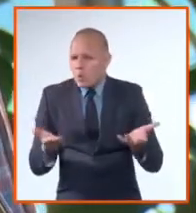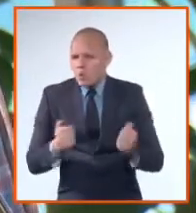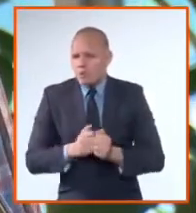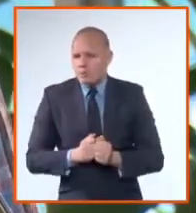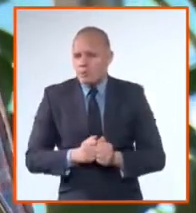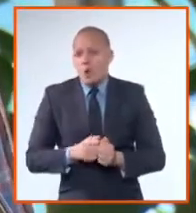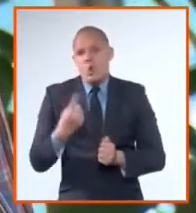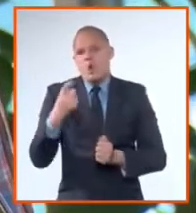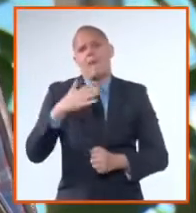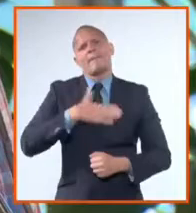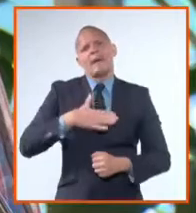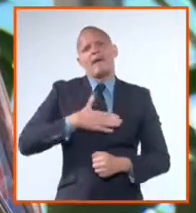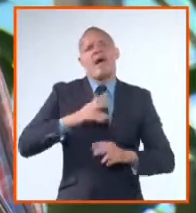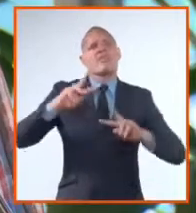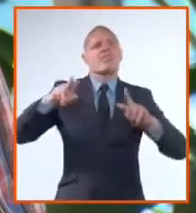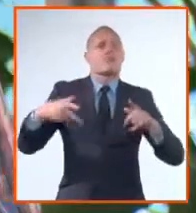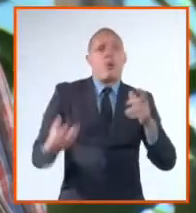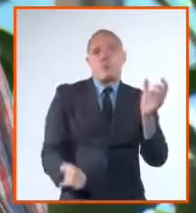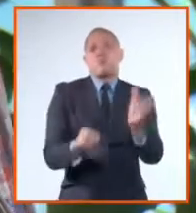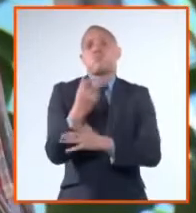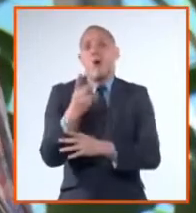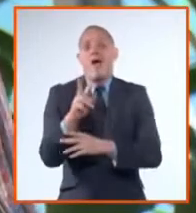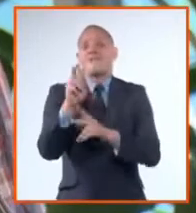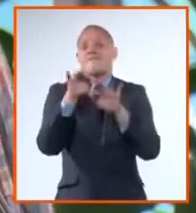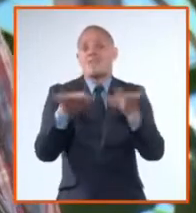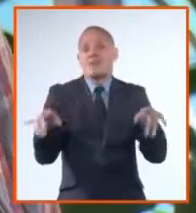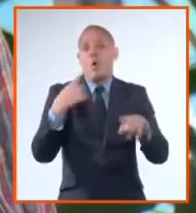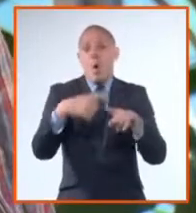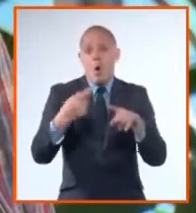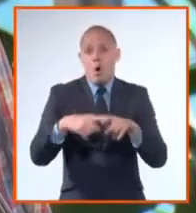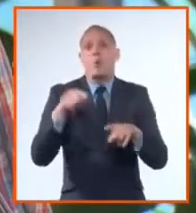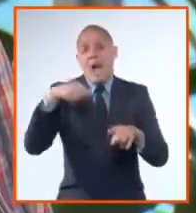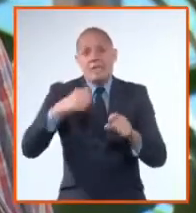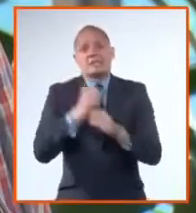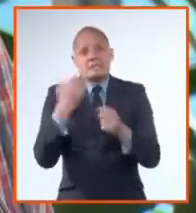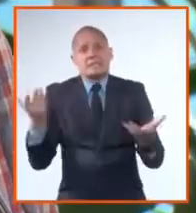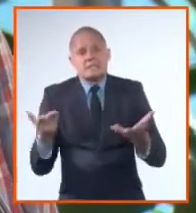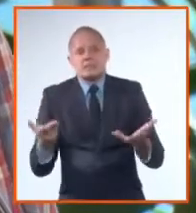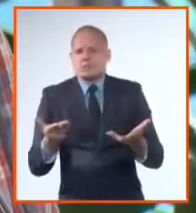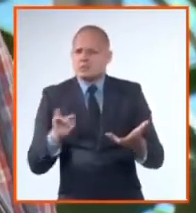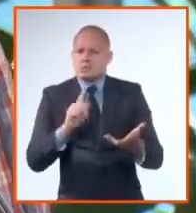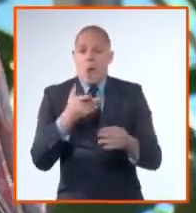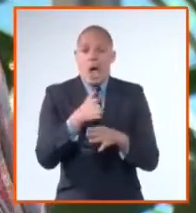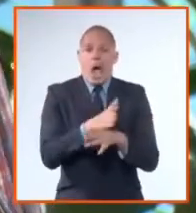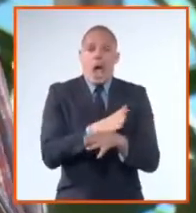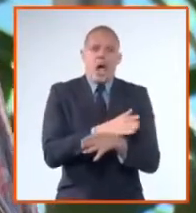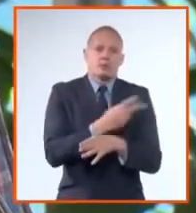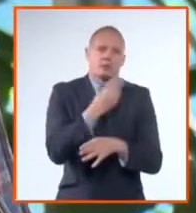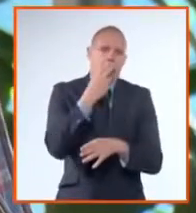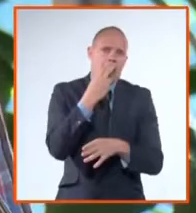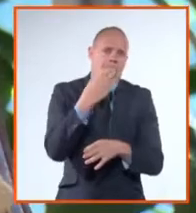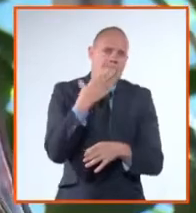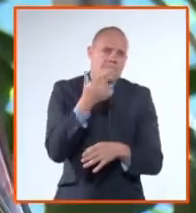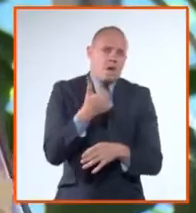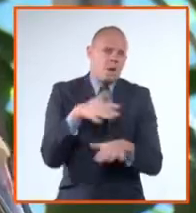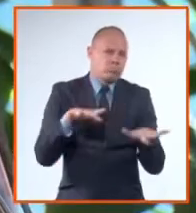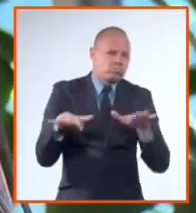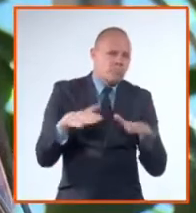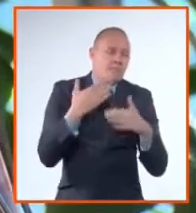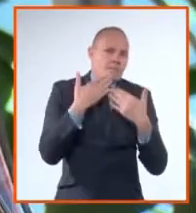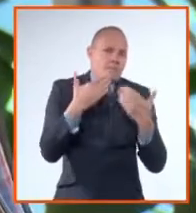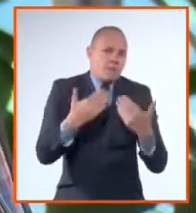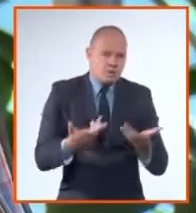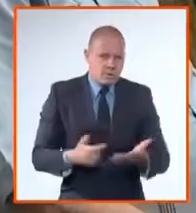contingencia cada vez que nos pase esto, ¿no? Y que haya un aprendizaje de esto que nos ha pasado. Se impone esencialmente hacer un tipo de evento científico, quizás uno